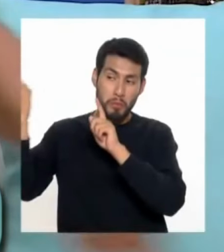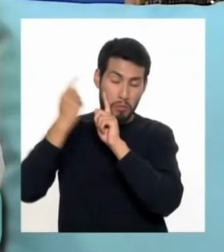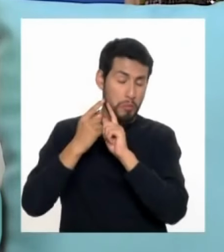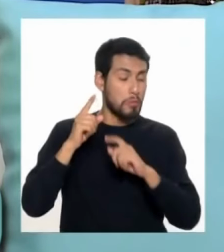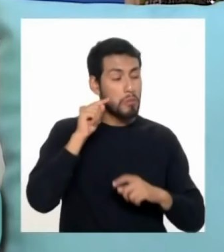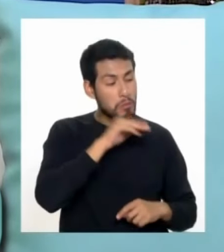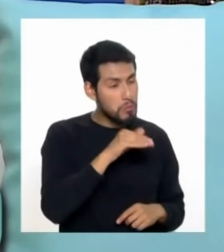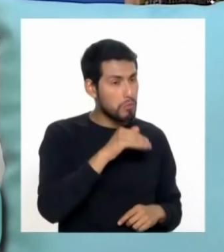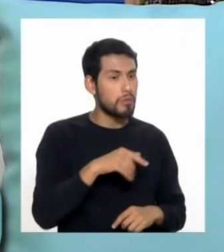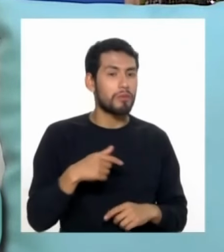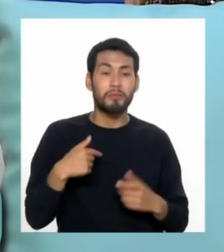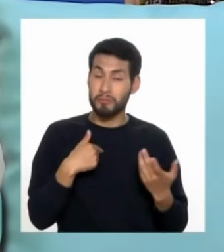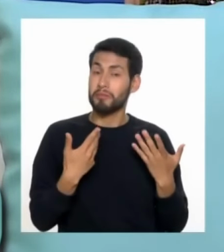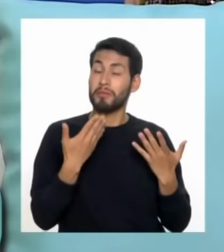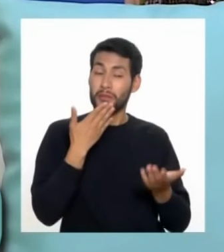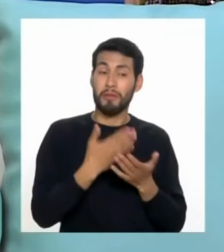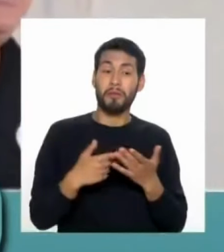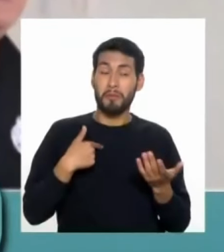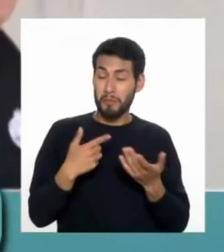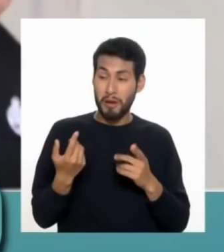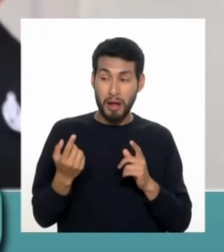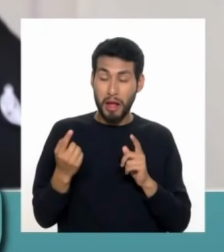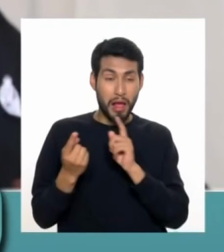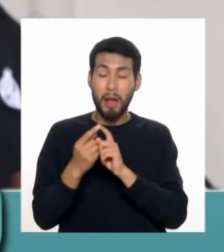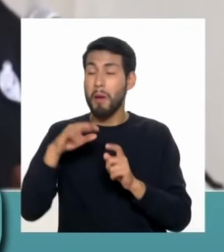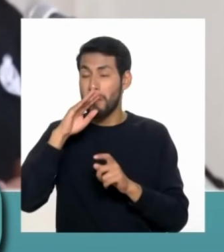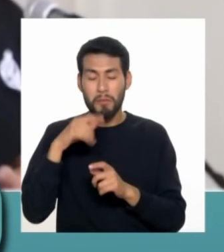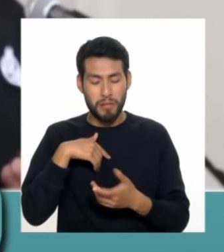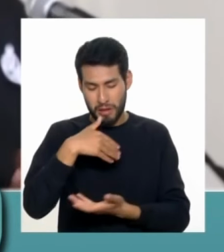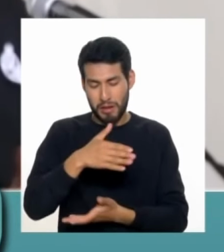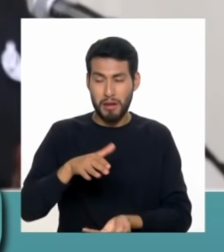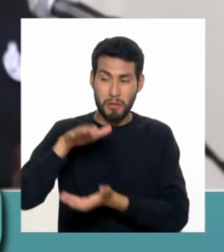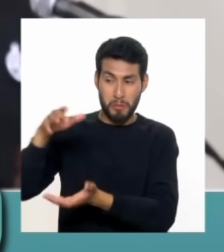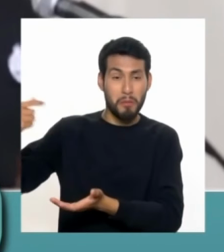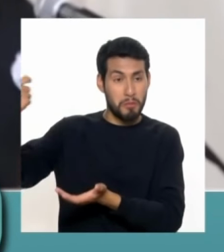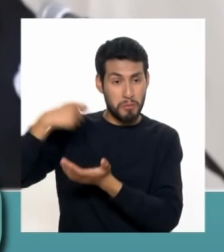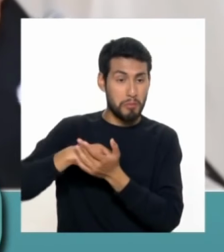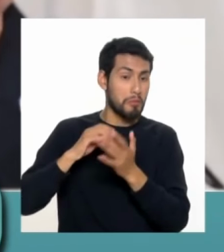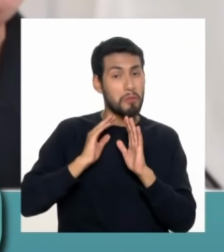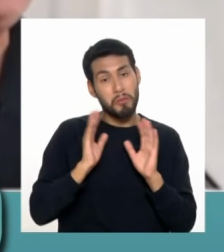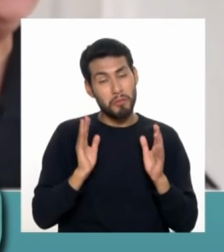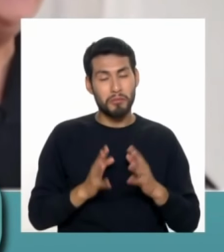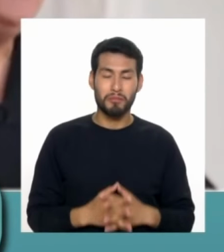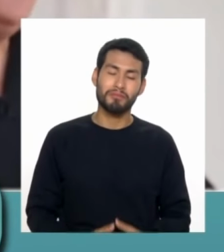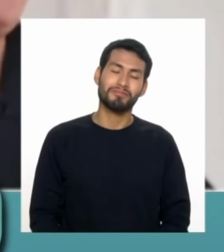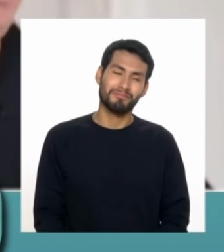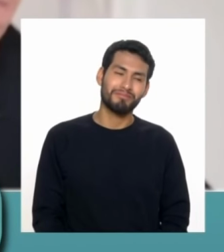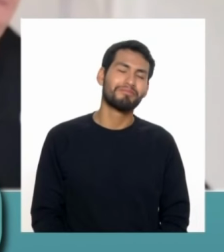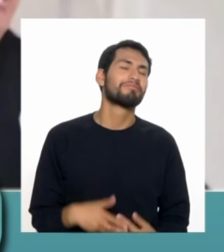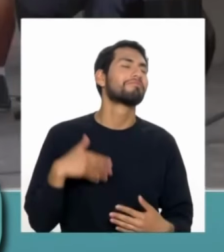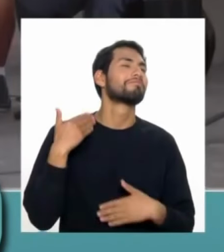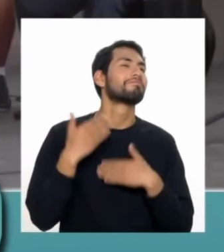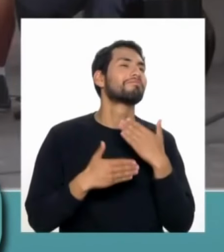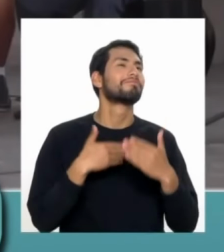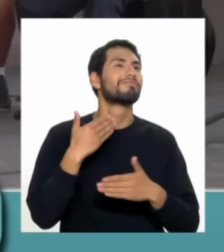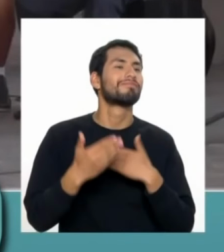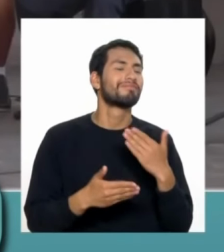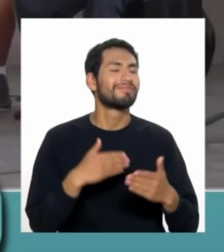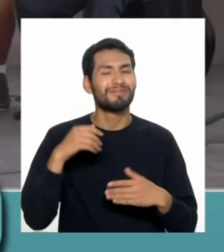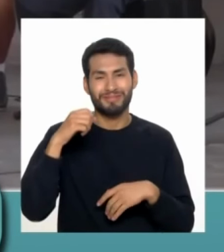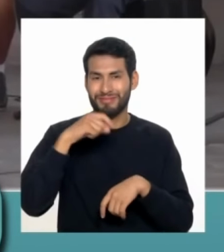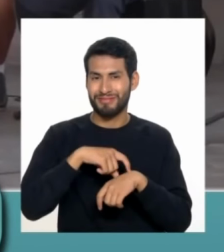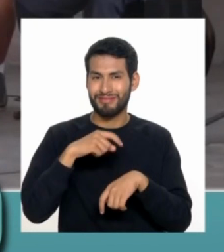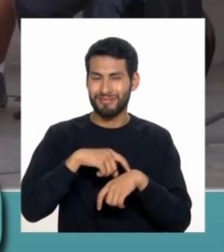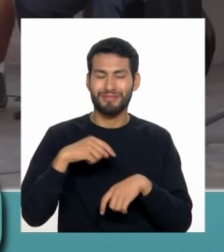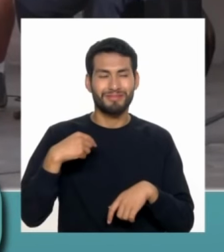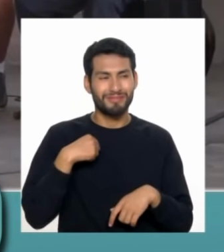dio. Salí, paró la feria, no me dejaron entrar. Le mandé el cajón, el tipo me pagó y bueno. Pasa el tiempo y por aquellos años yo aún